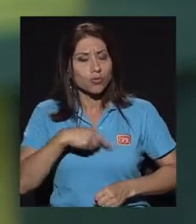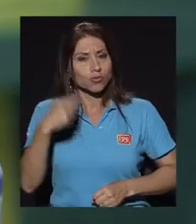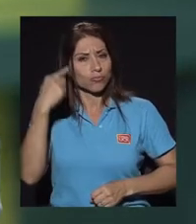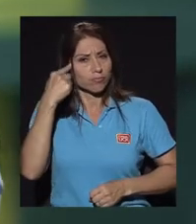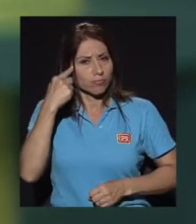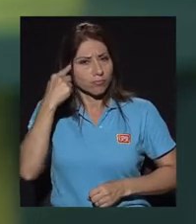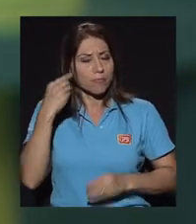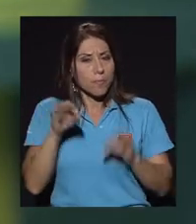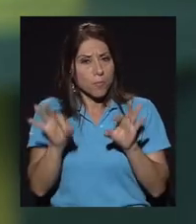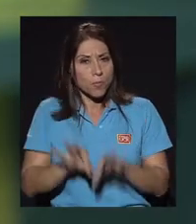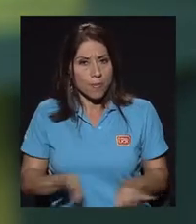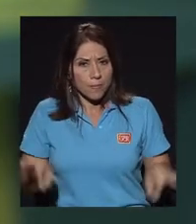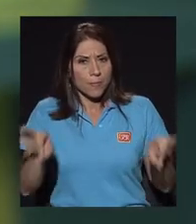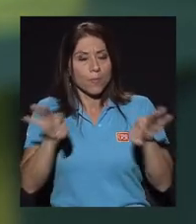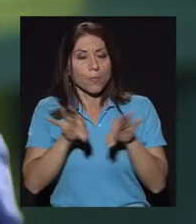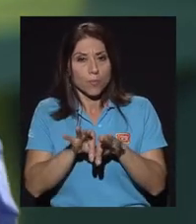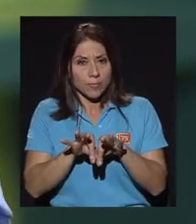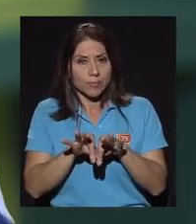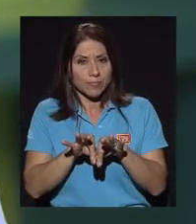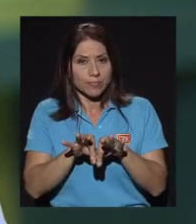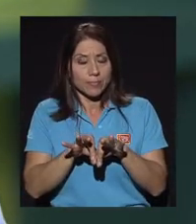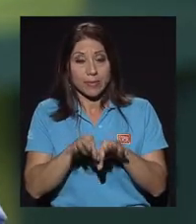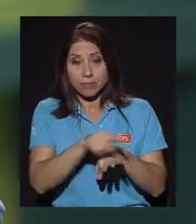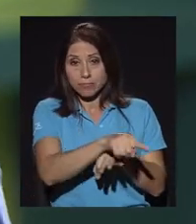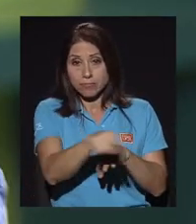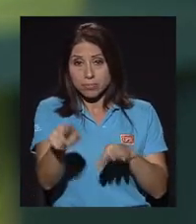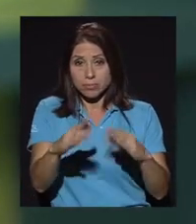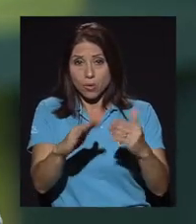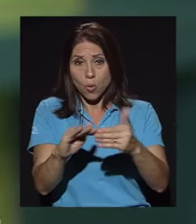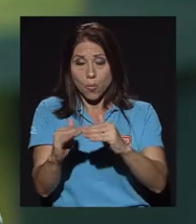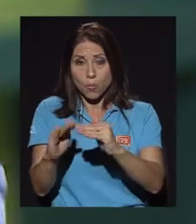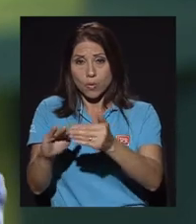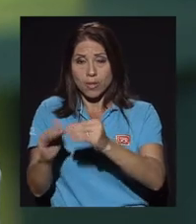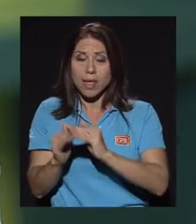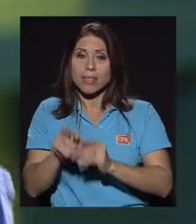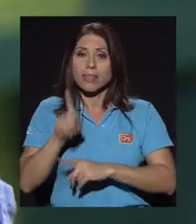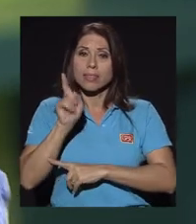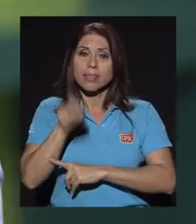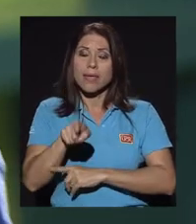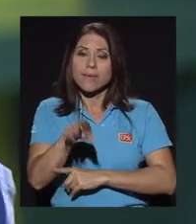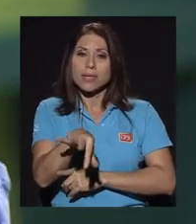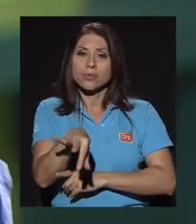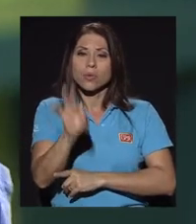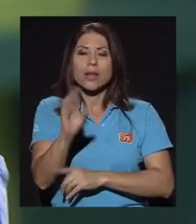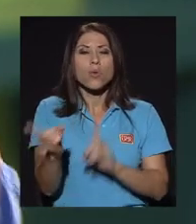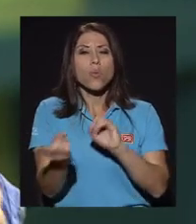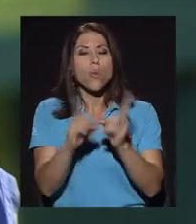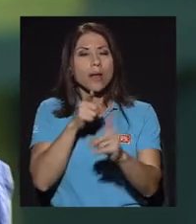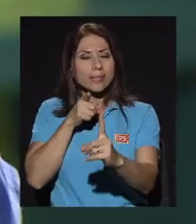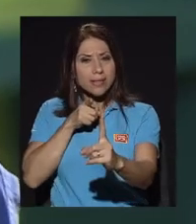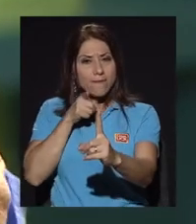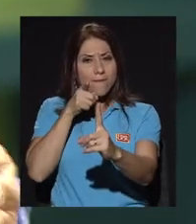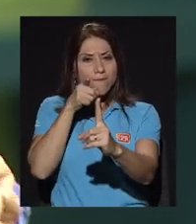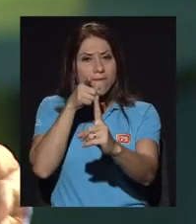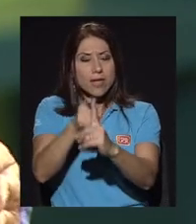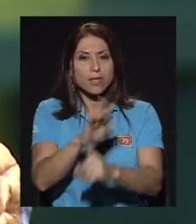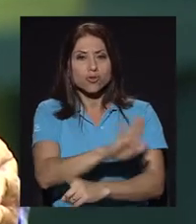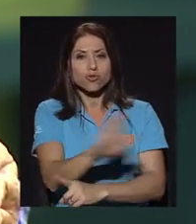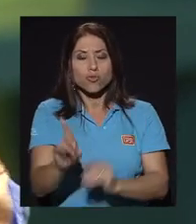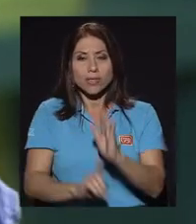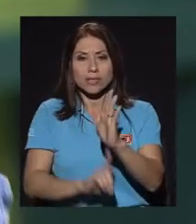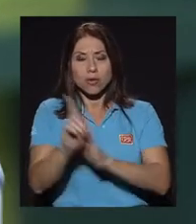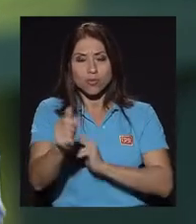muy importantes en los que la comunidad debe elegir la senda de desarrollo, de su